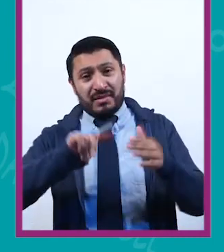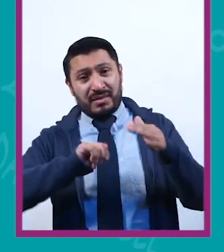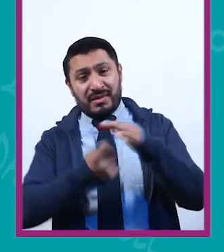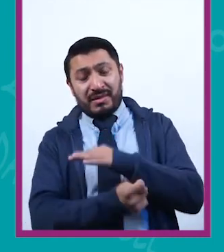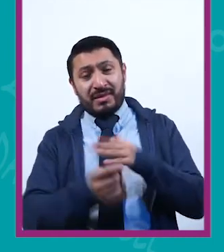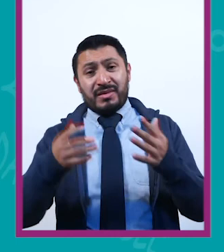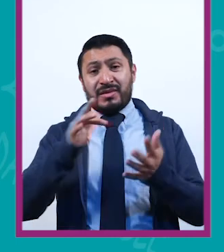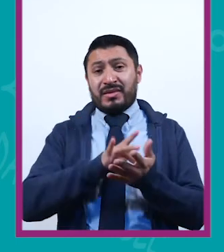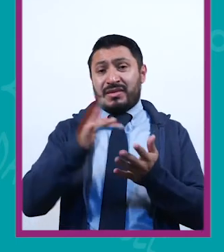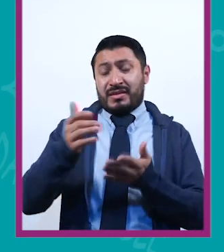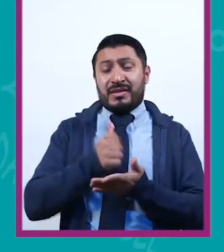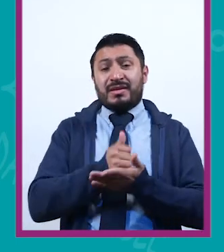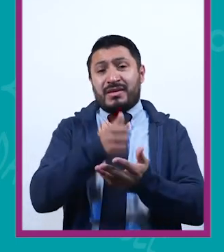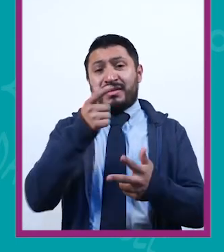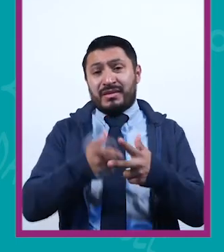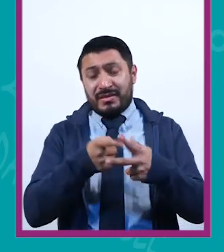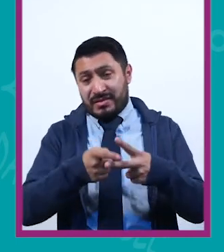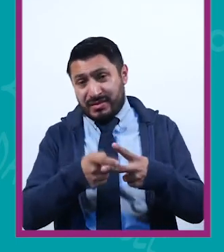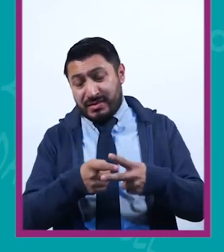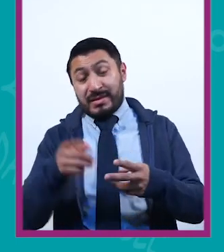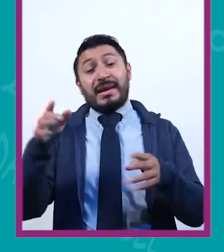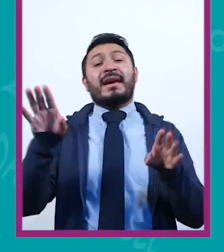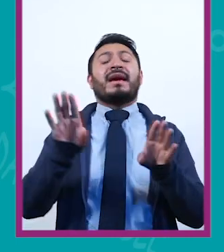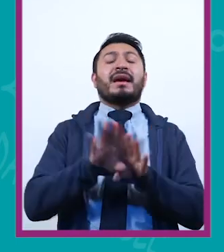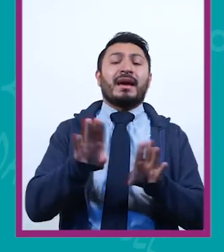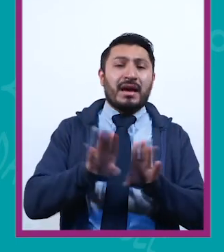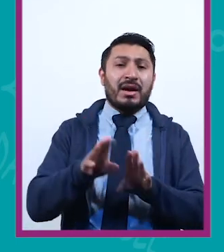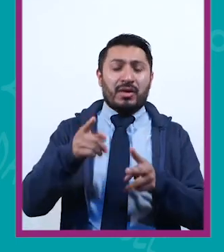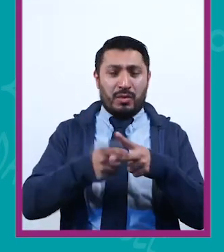tecnológico se desarrolló gracias a las matemáticas y